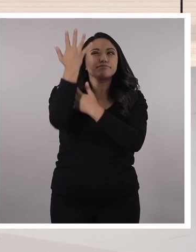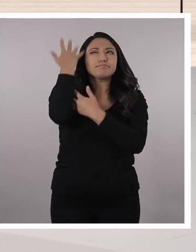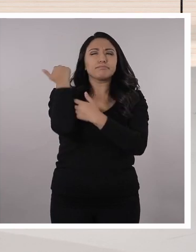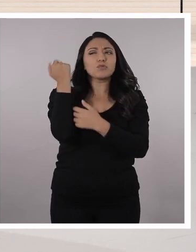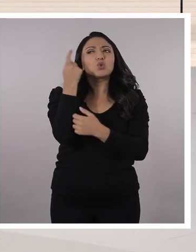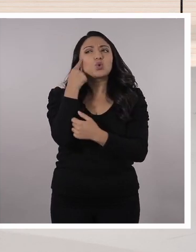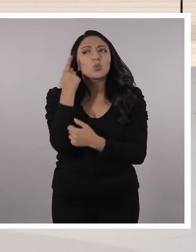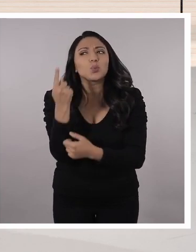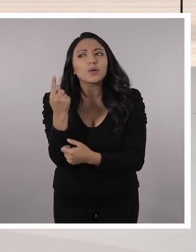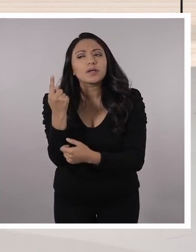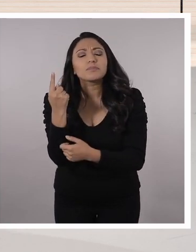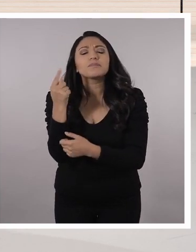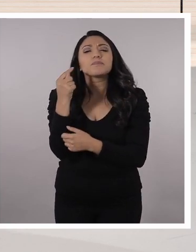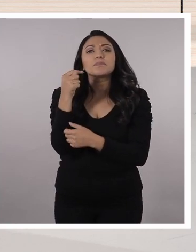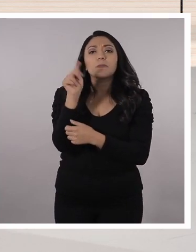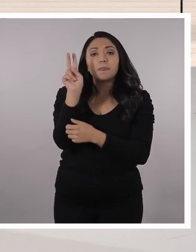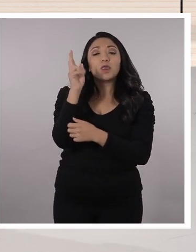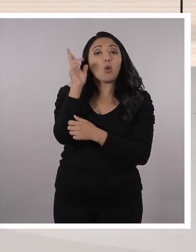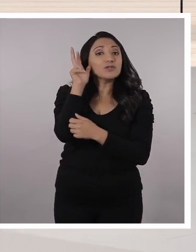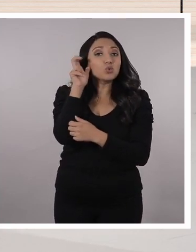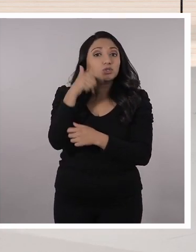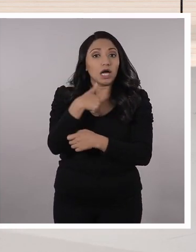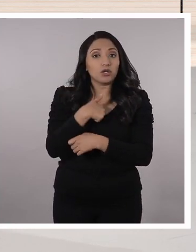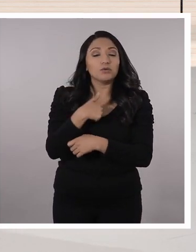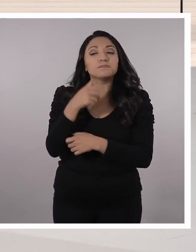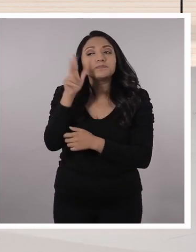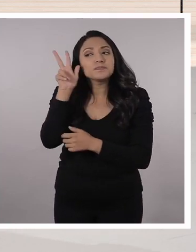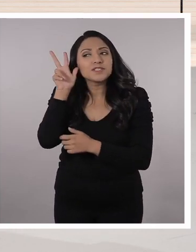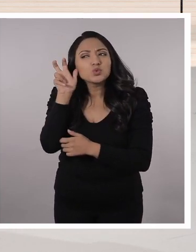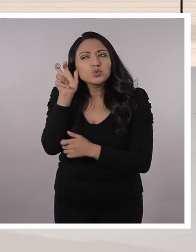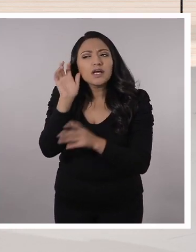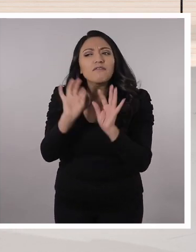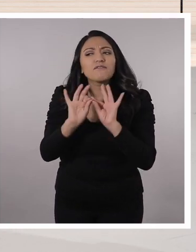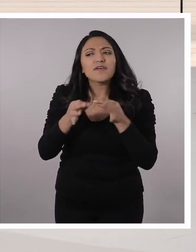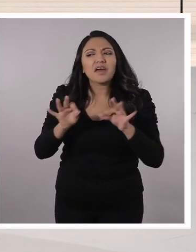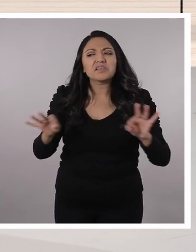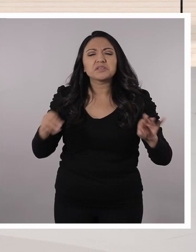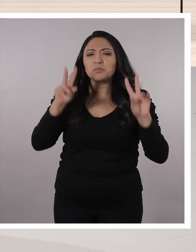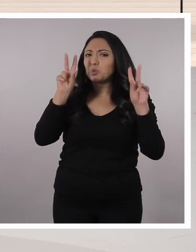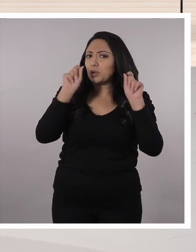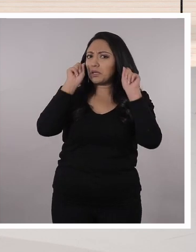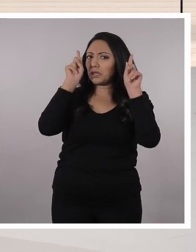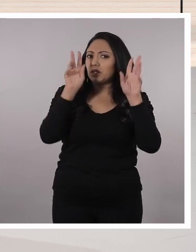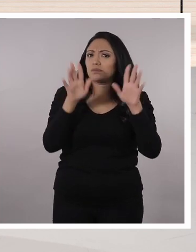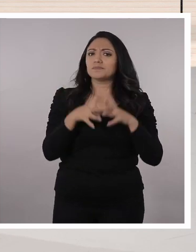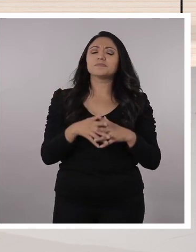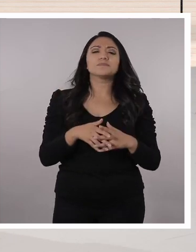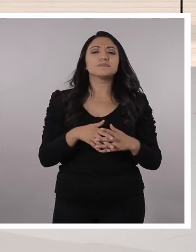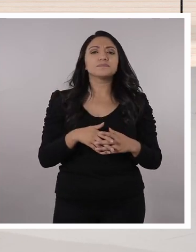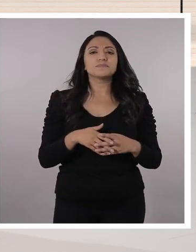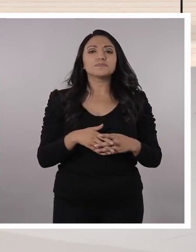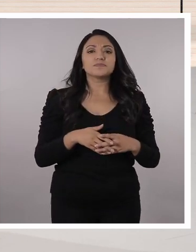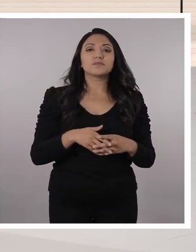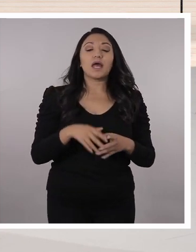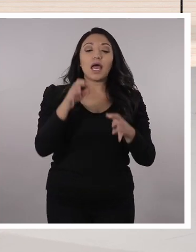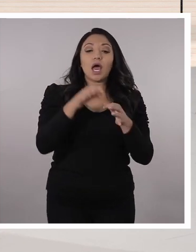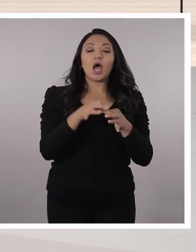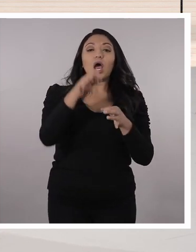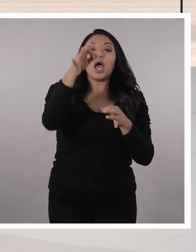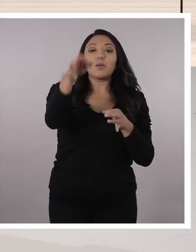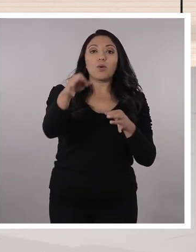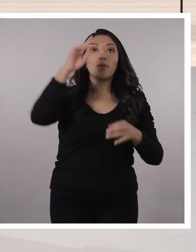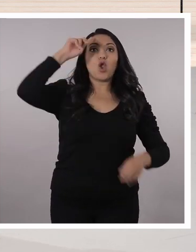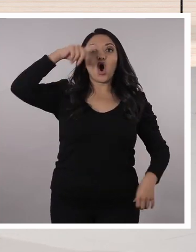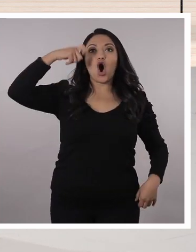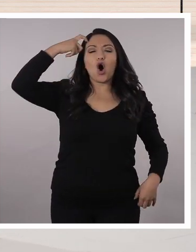escuché hace algunos días en la calle una frase que no la entendí muy bien. Seguramente ustedes me pueden ayudar y Nelly también. La frase dice,